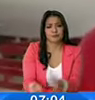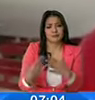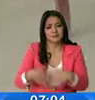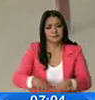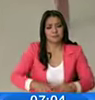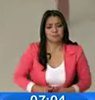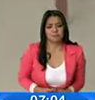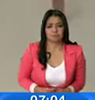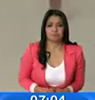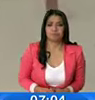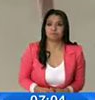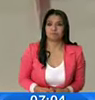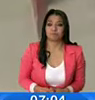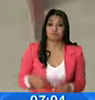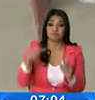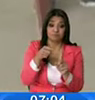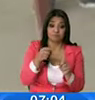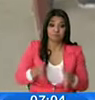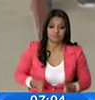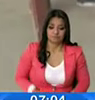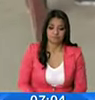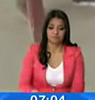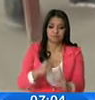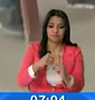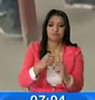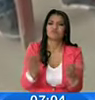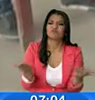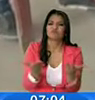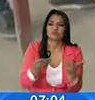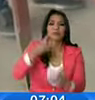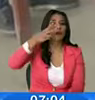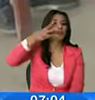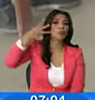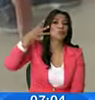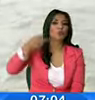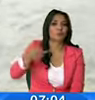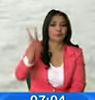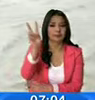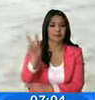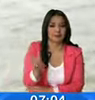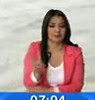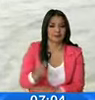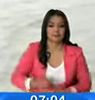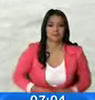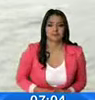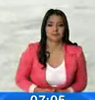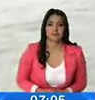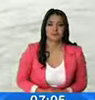su vida. Luis será sepultado en su tierra natal, en Puyo, este viernes. Informó Carmita Argoti.